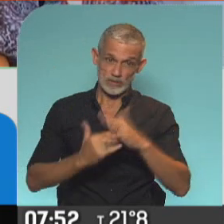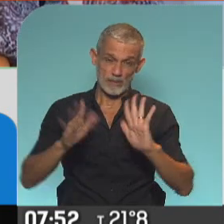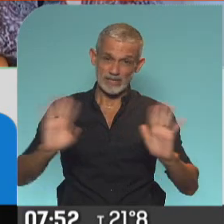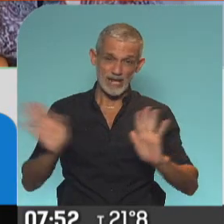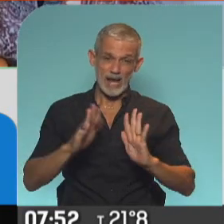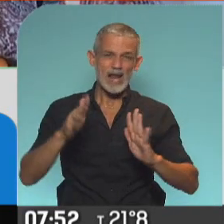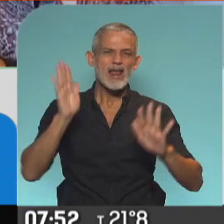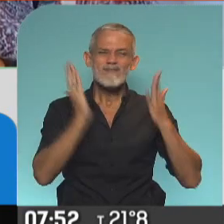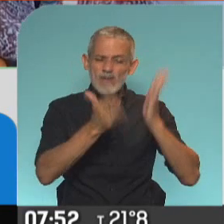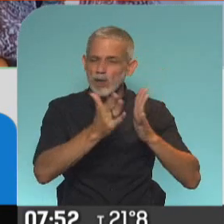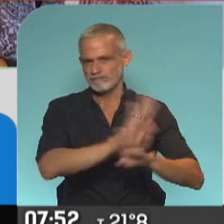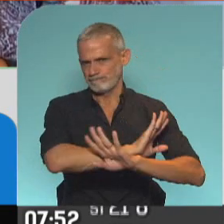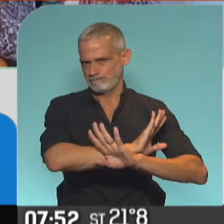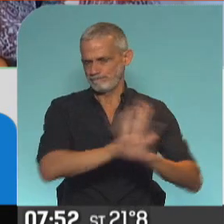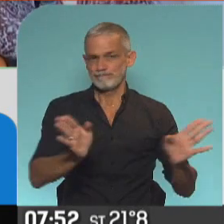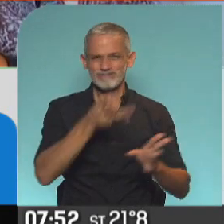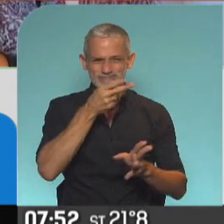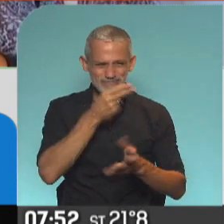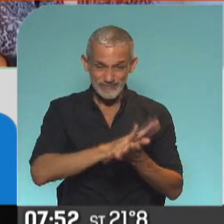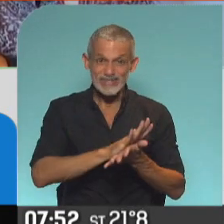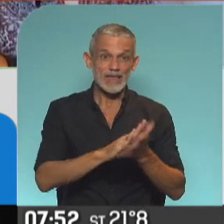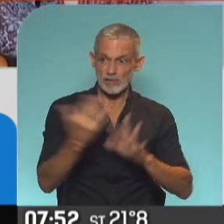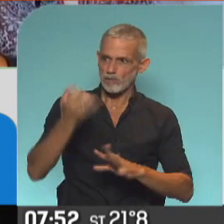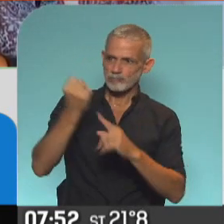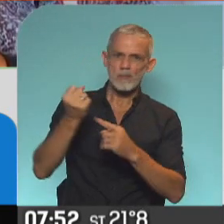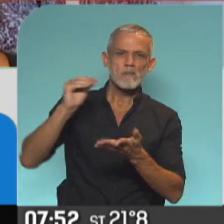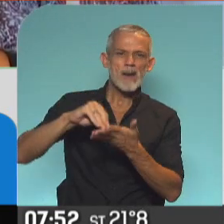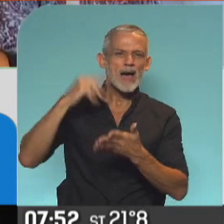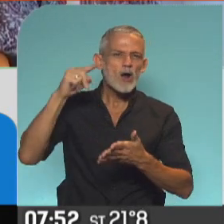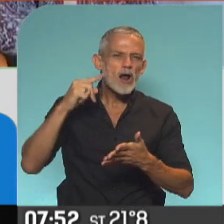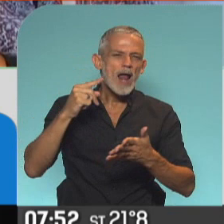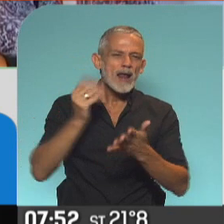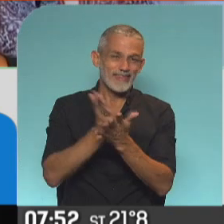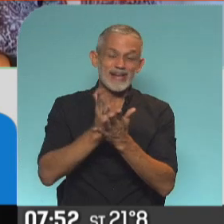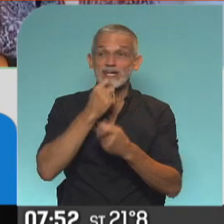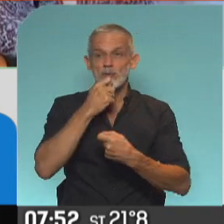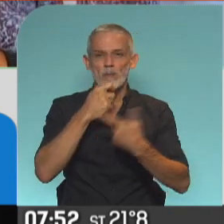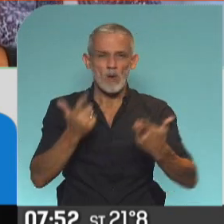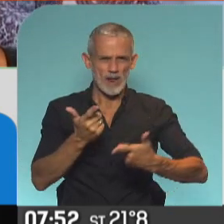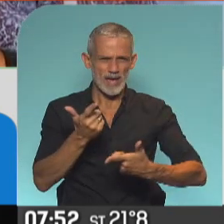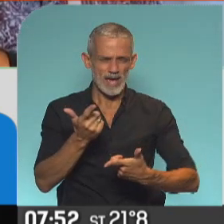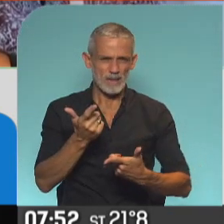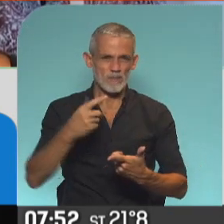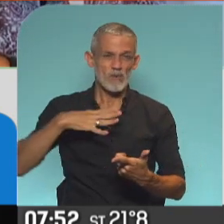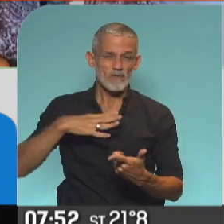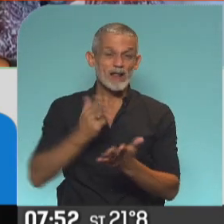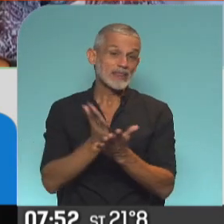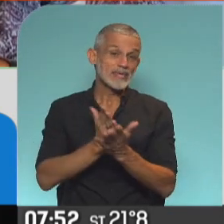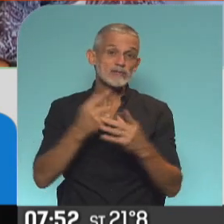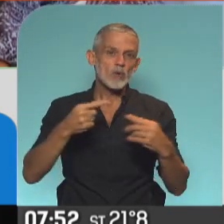Eliminar las violencias y desde luego ganar otros derechos fundamentales, como por ejemplo el